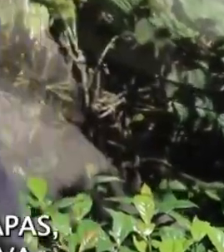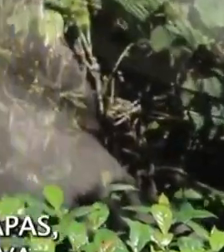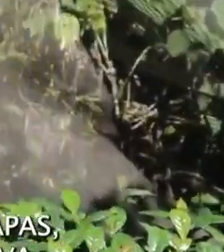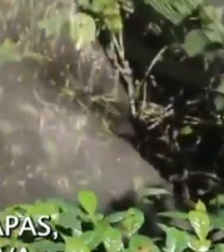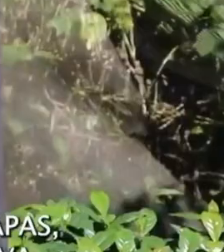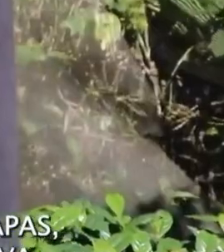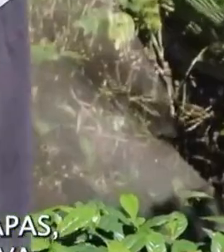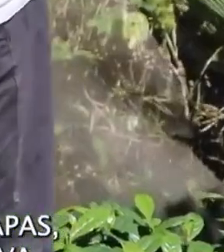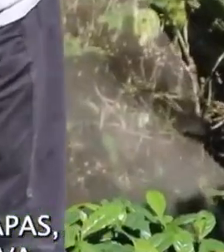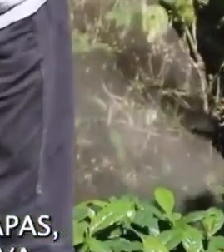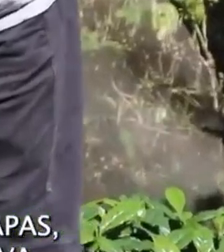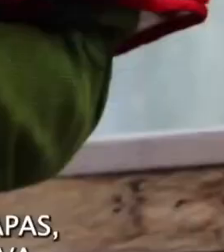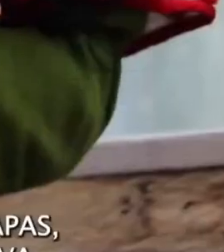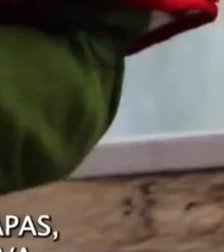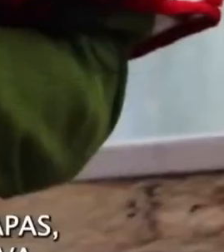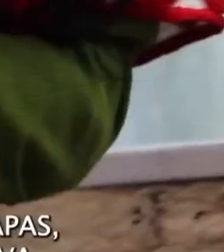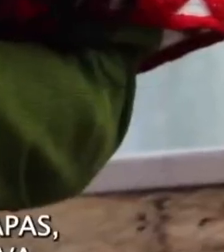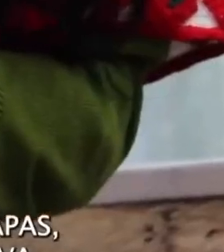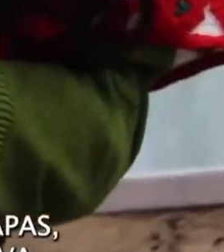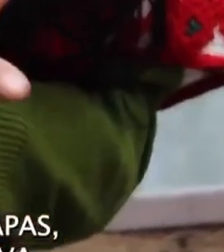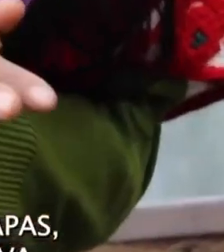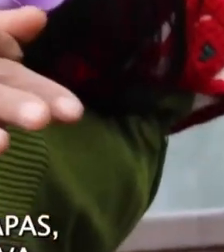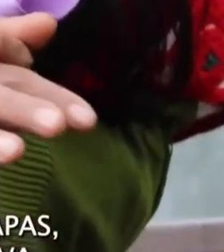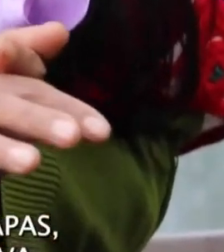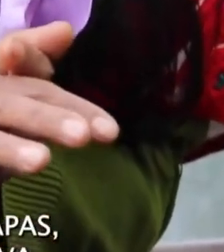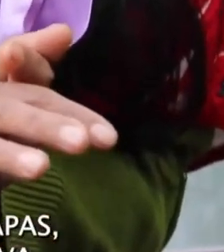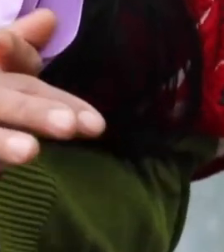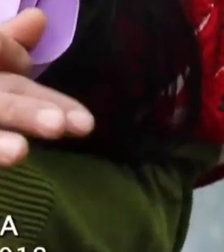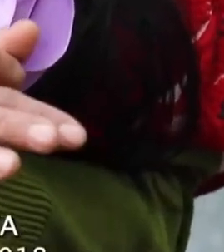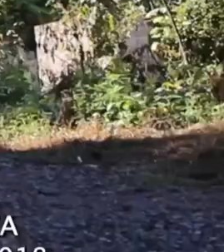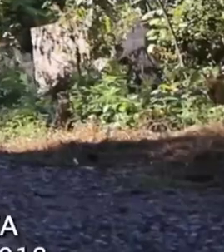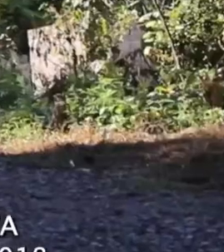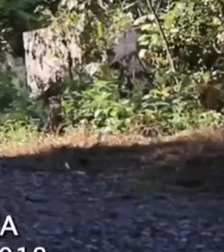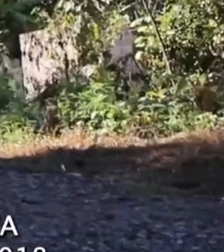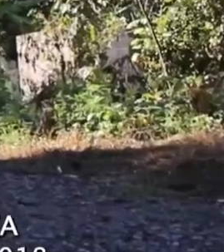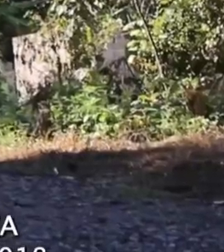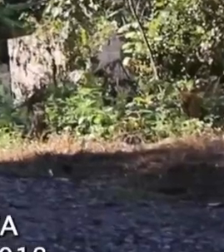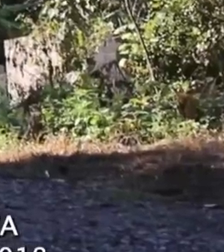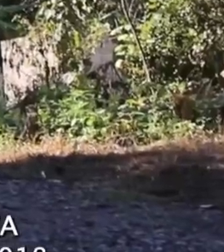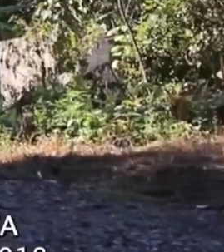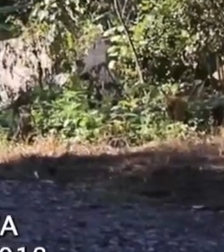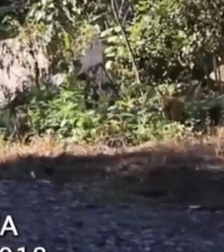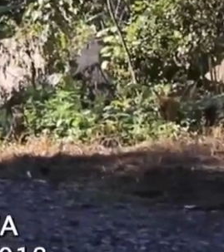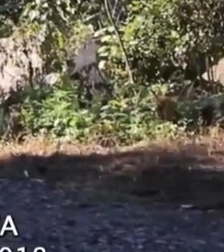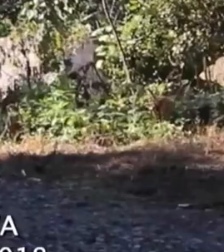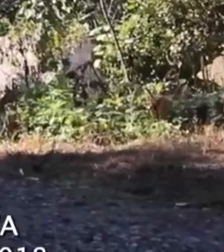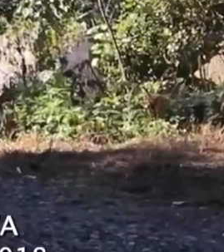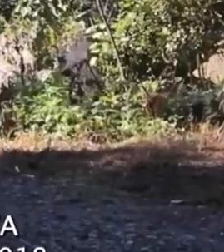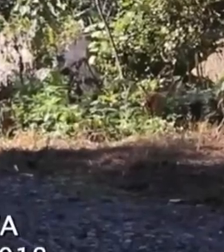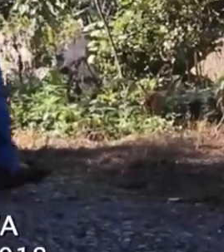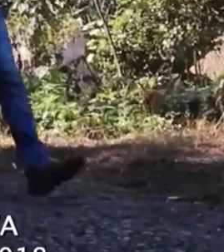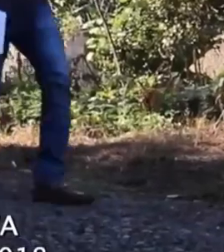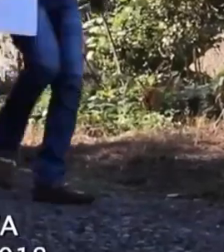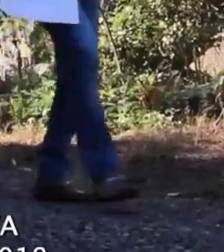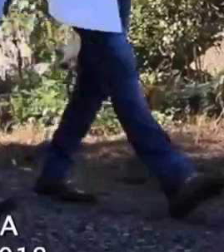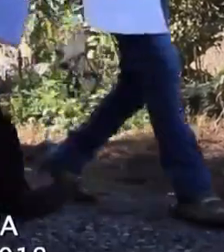y estatal, en Chiapas logramos una mejora muy significativa. El indicador en situación de pobreza